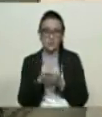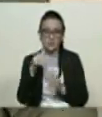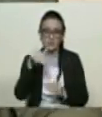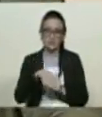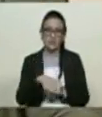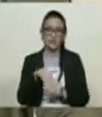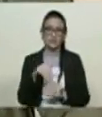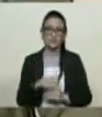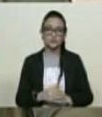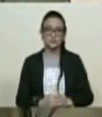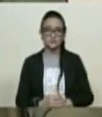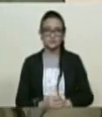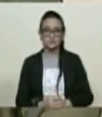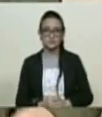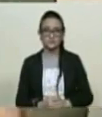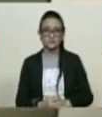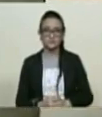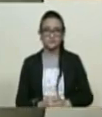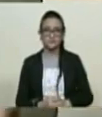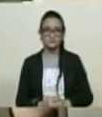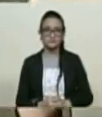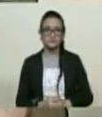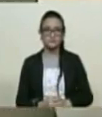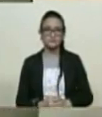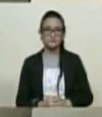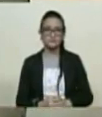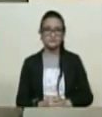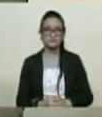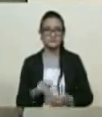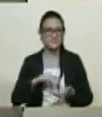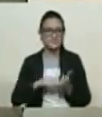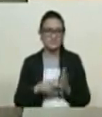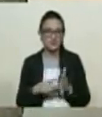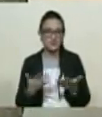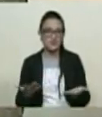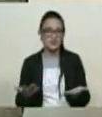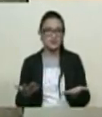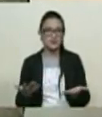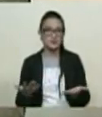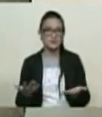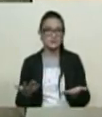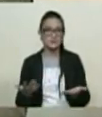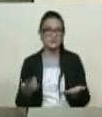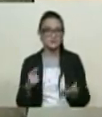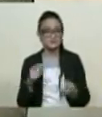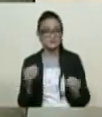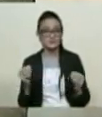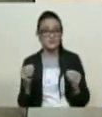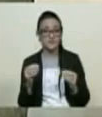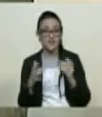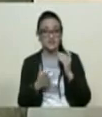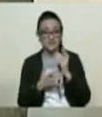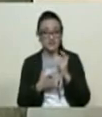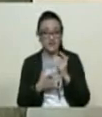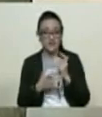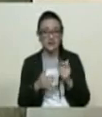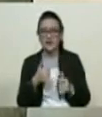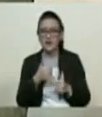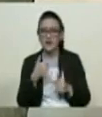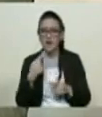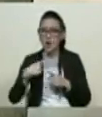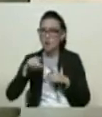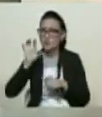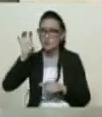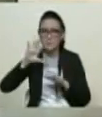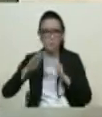voto. ¿Qué nos lleva todo esto? Simplemente quiero decir una vez más, estas garantías técnicas en ningún país del mundo